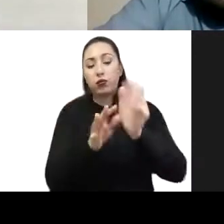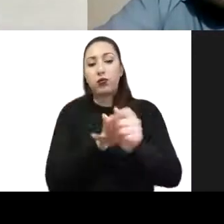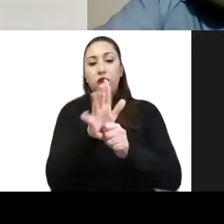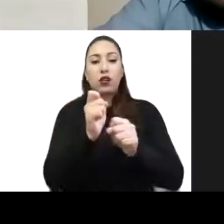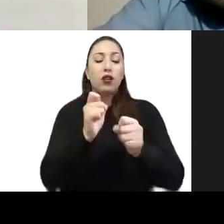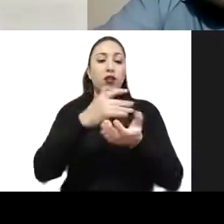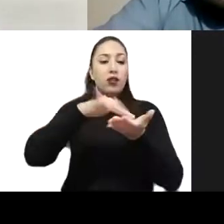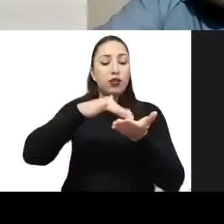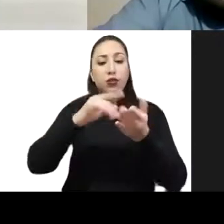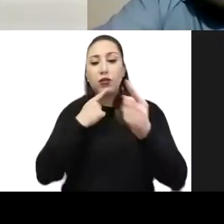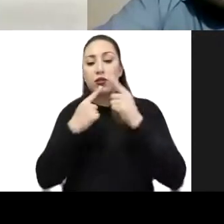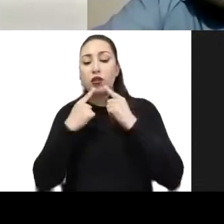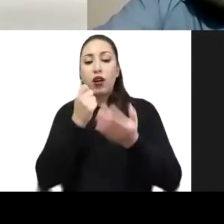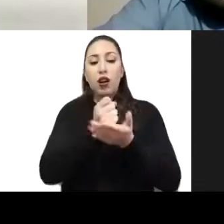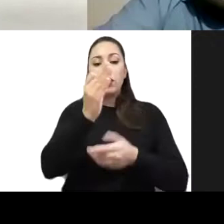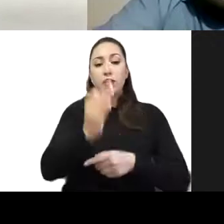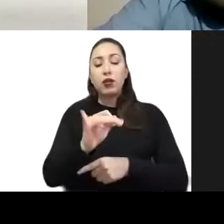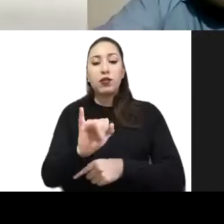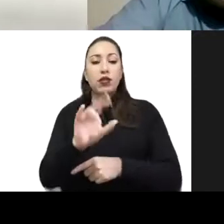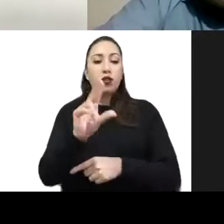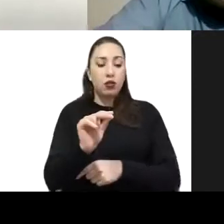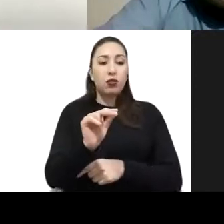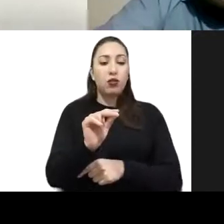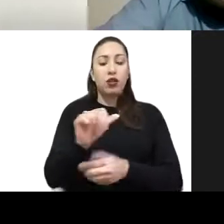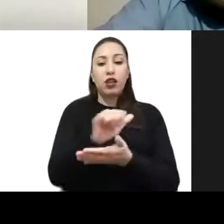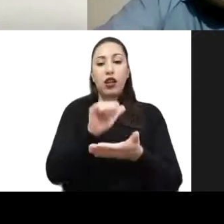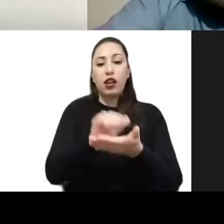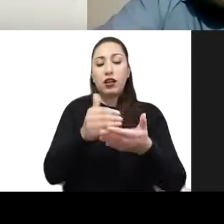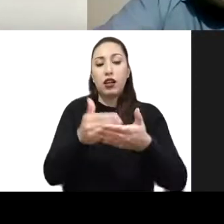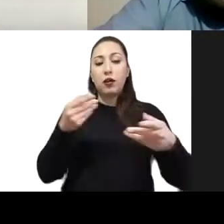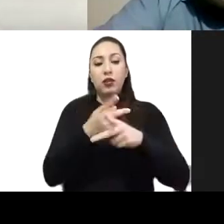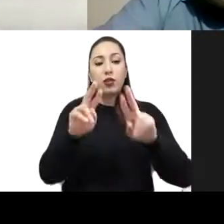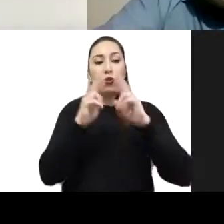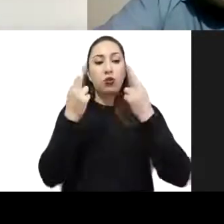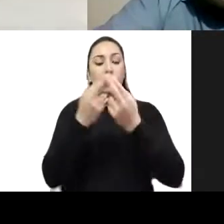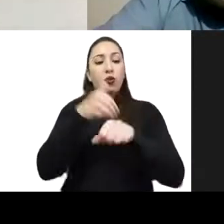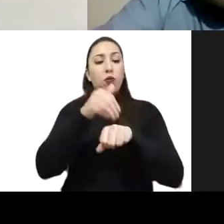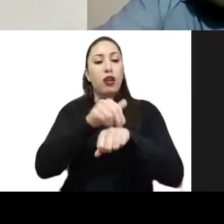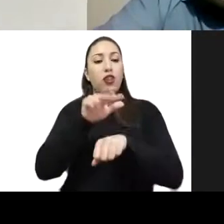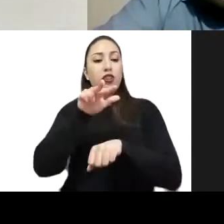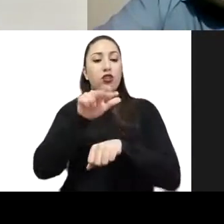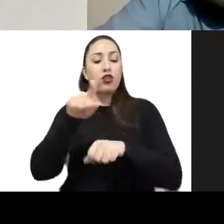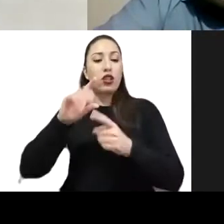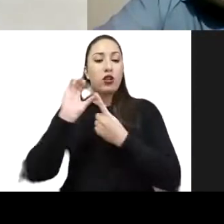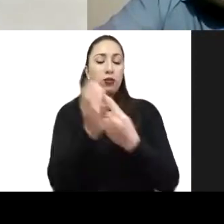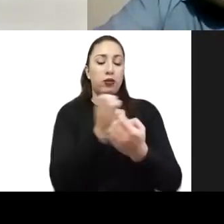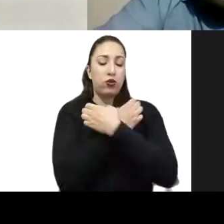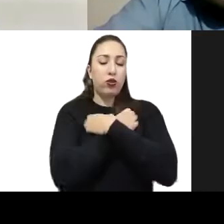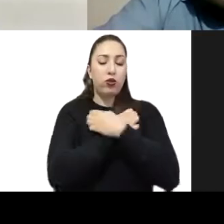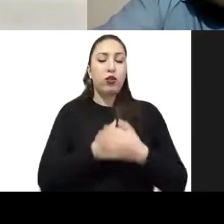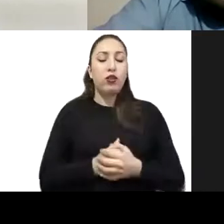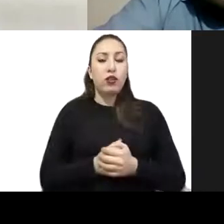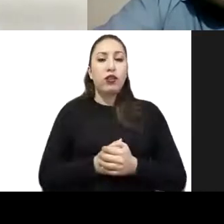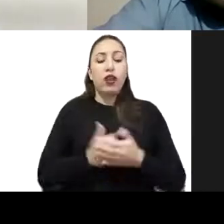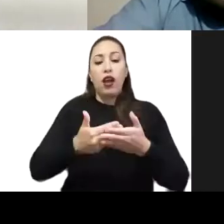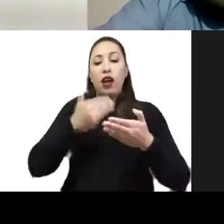lectura, discusión y, en su caso, aprobación del acta de la 18ª sesión ordinaria de esta comisión. Toda vez